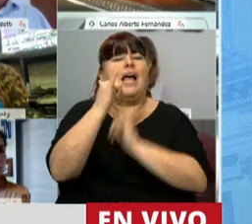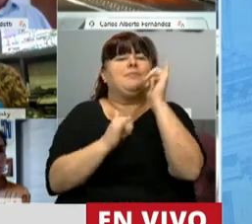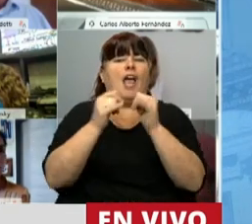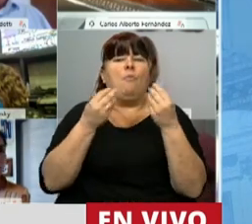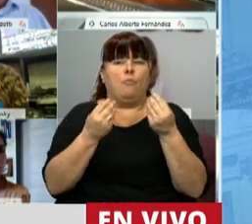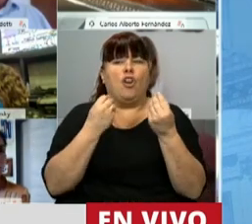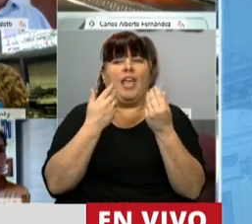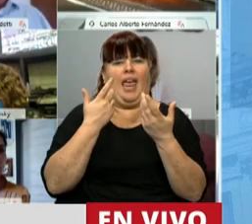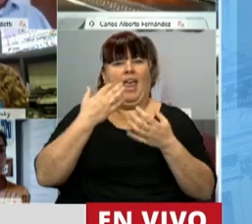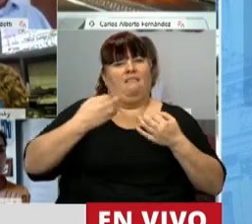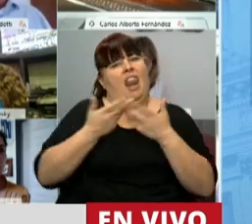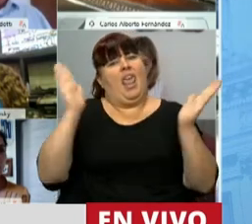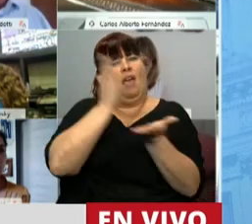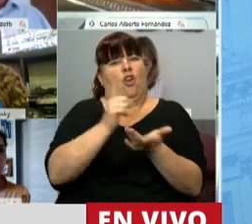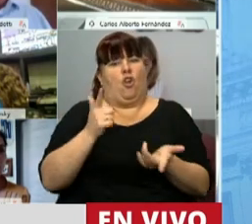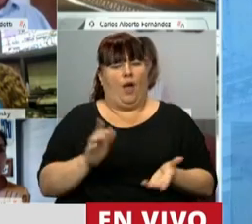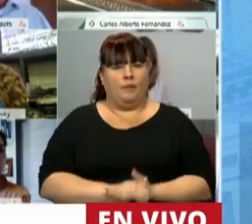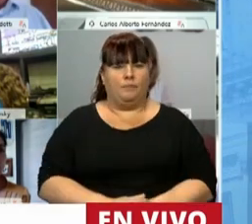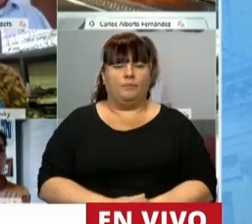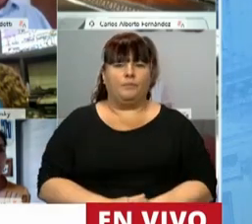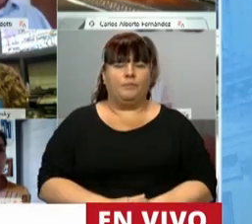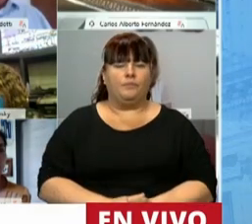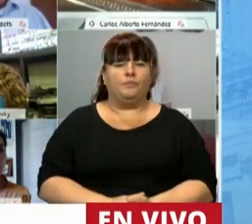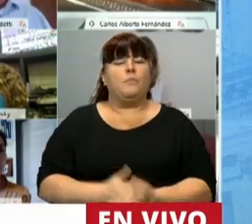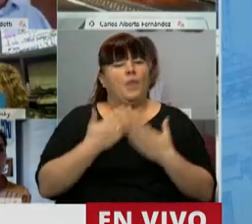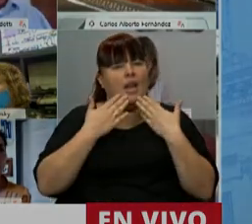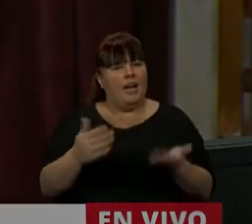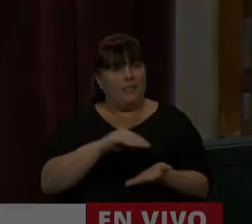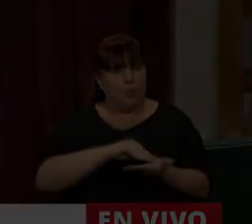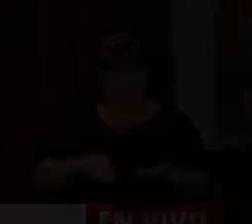de por qué funciona para garantizar impunidad. Muchas gracias. Gracias, diputado.